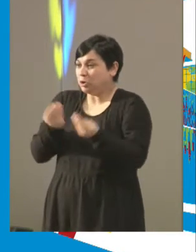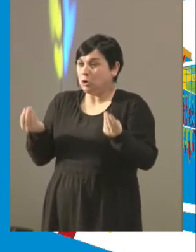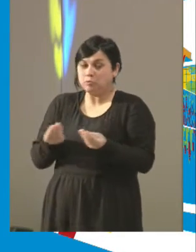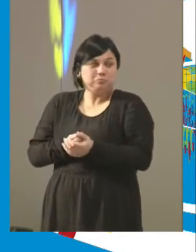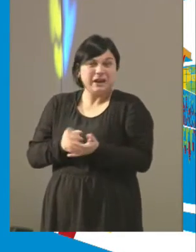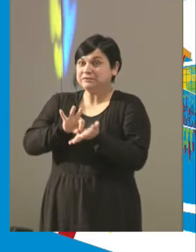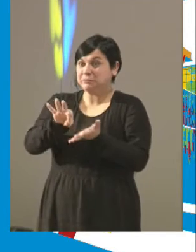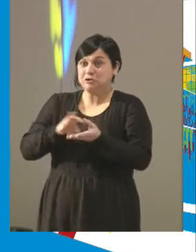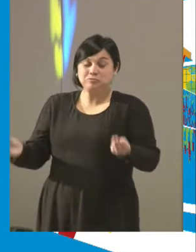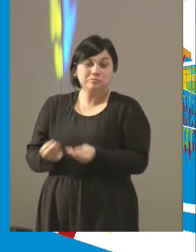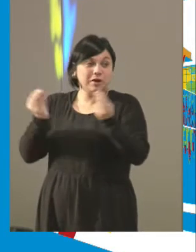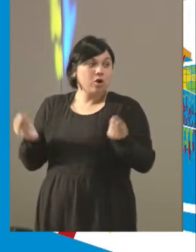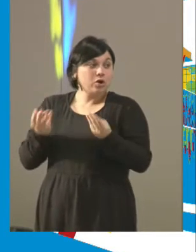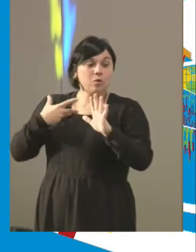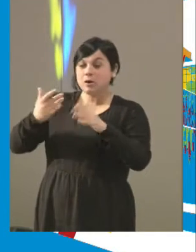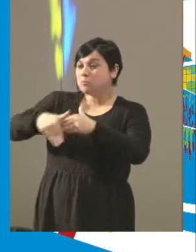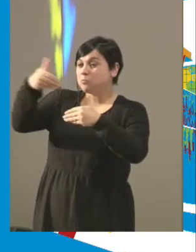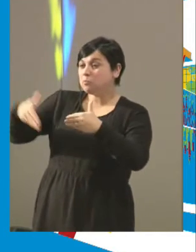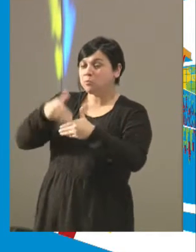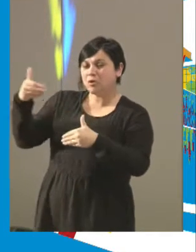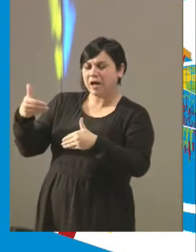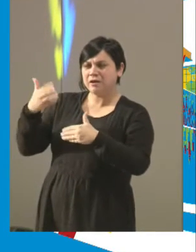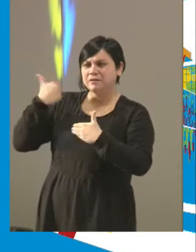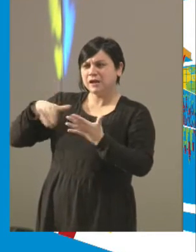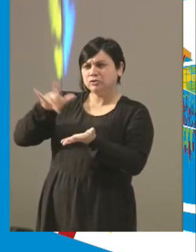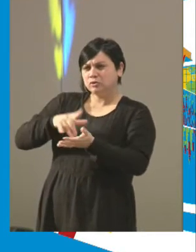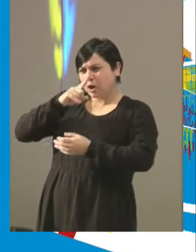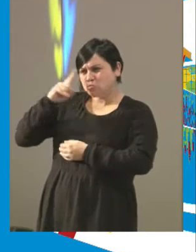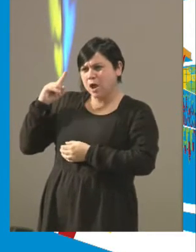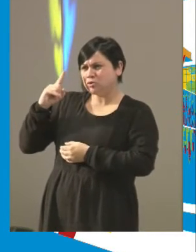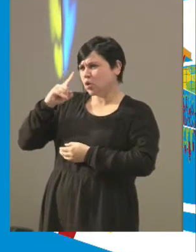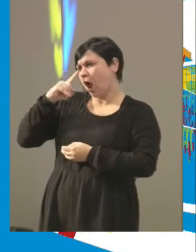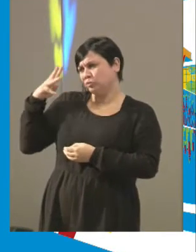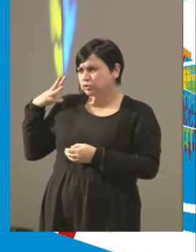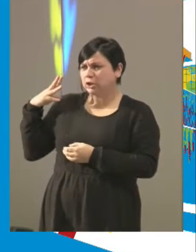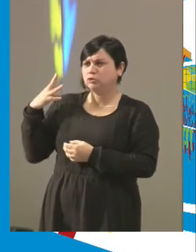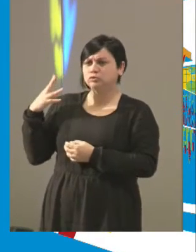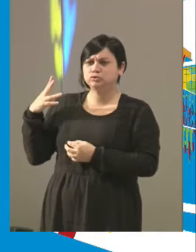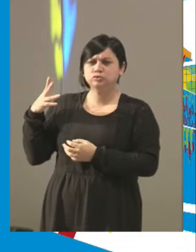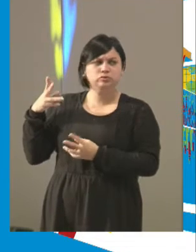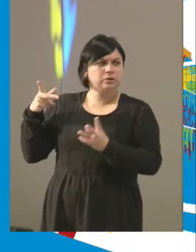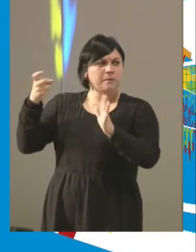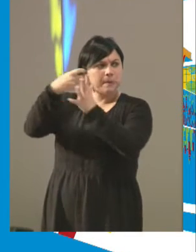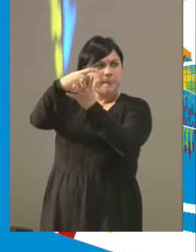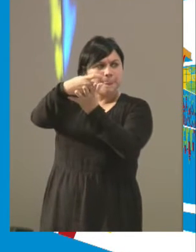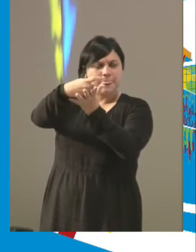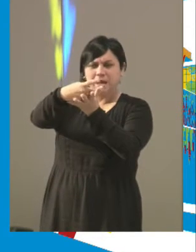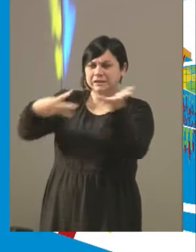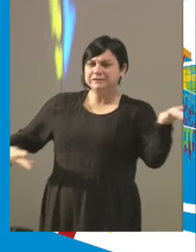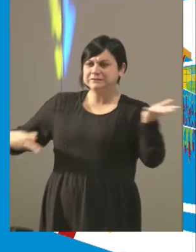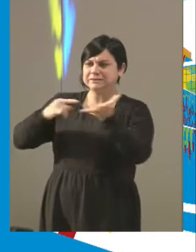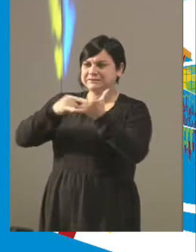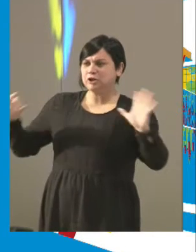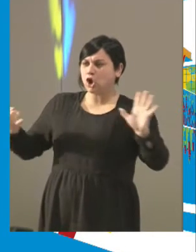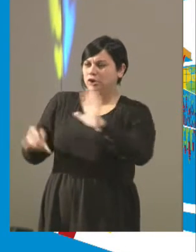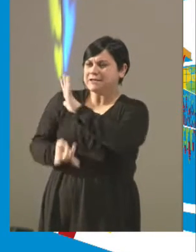El Big Data, aparte de que esté de moda y de que lleva ya algunos años apareciendo en todas las listas de tecnologías